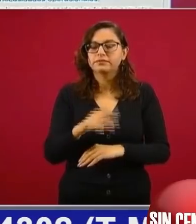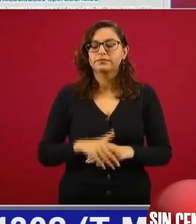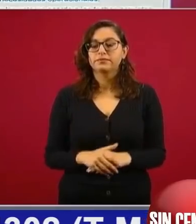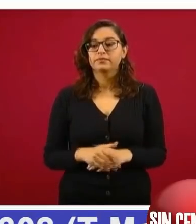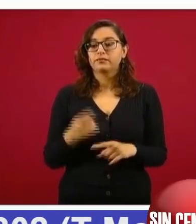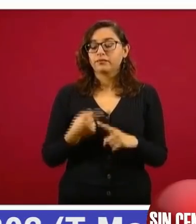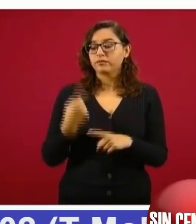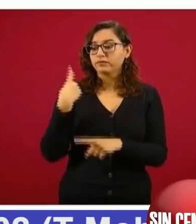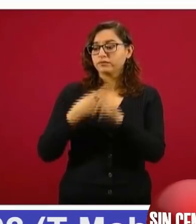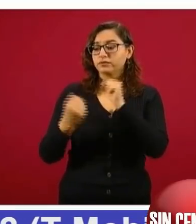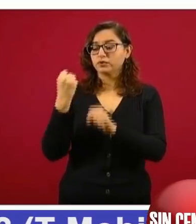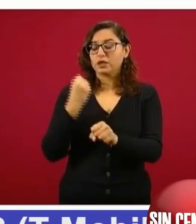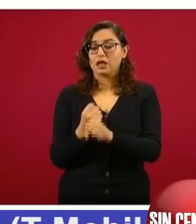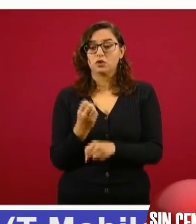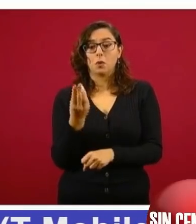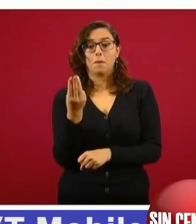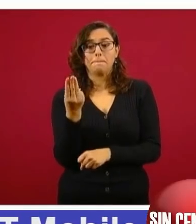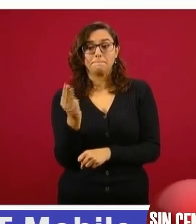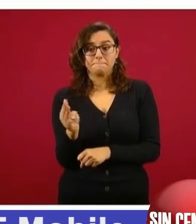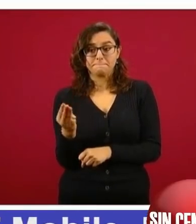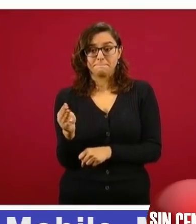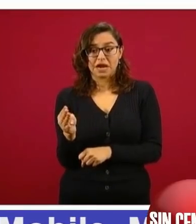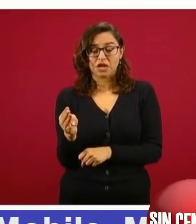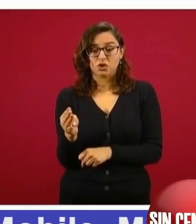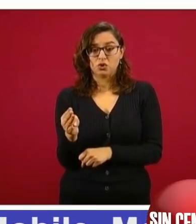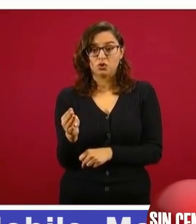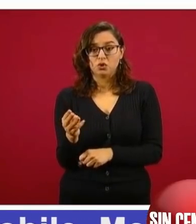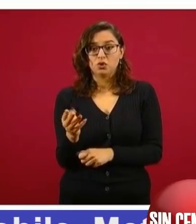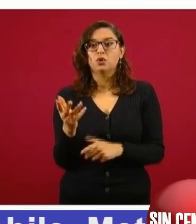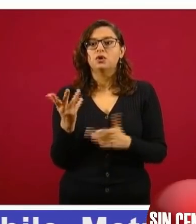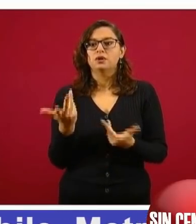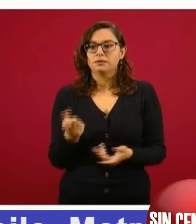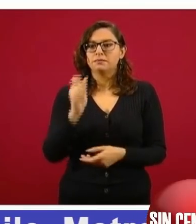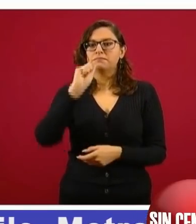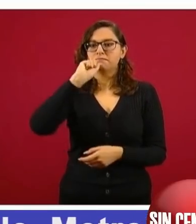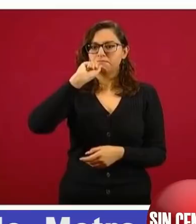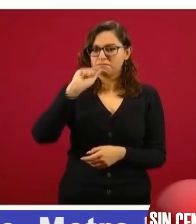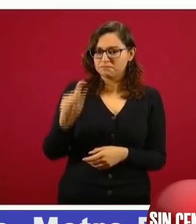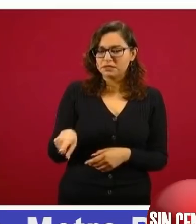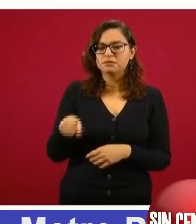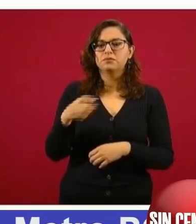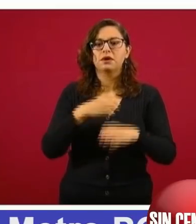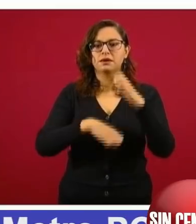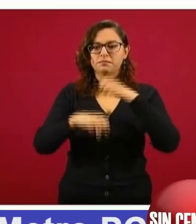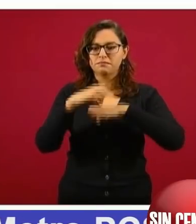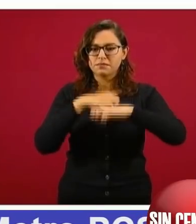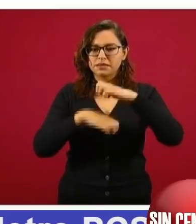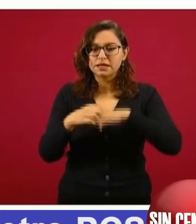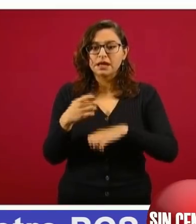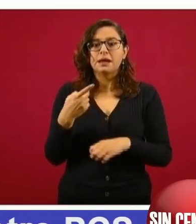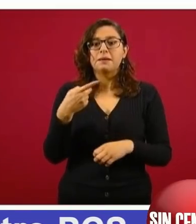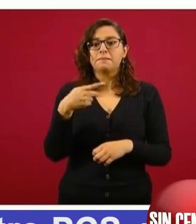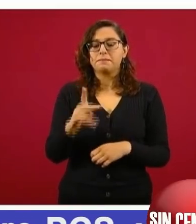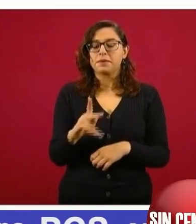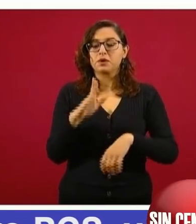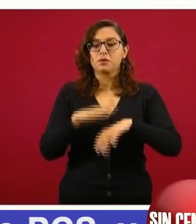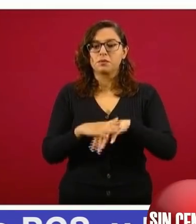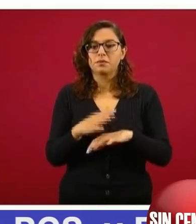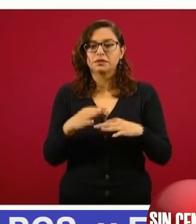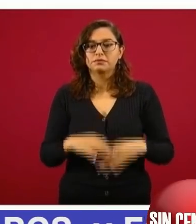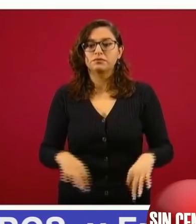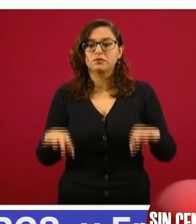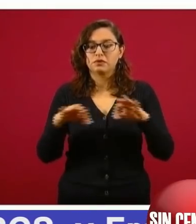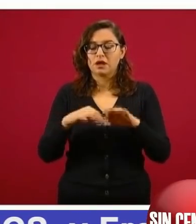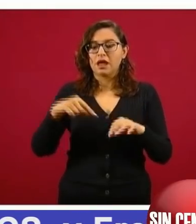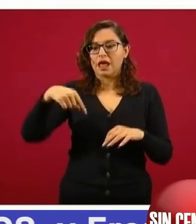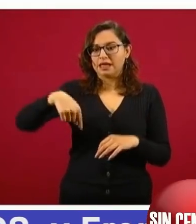año pasado ya se habían definido con la participación también de NABLU, pero especialmente con nuestros técnicos